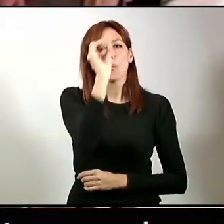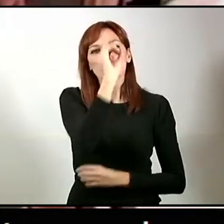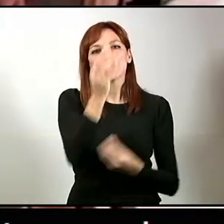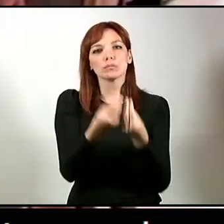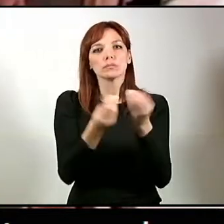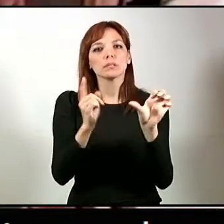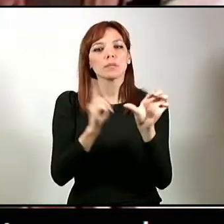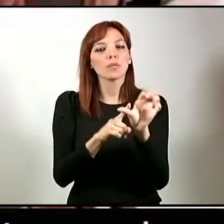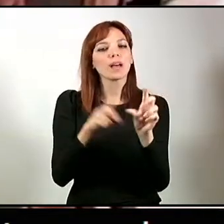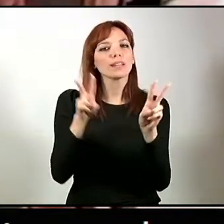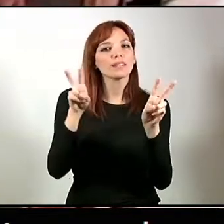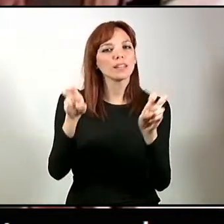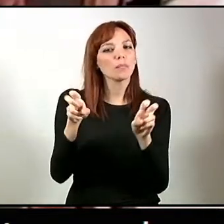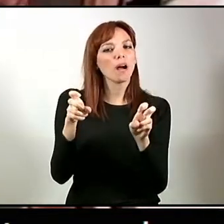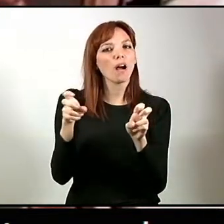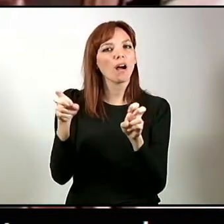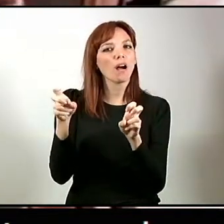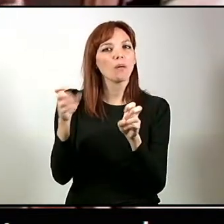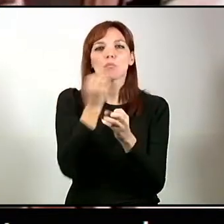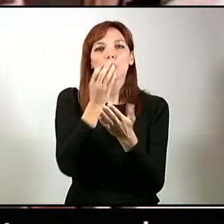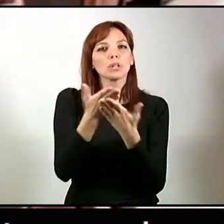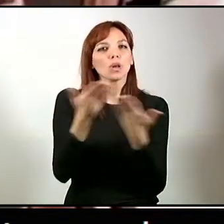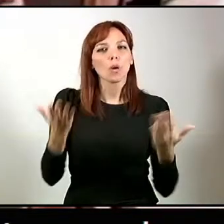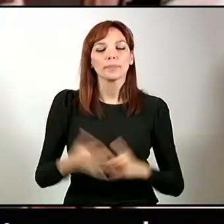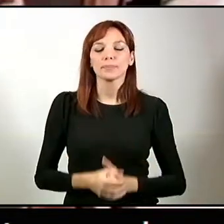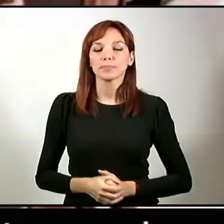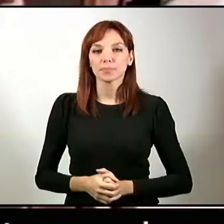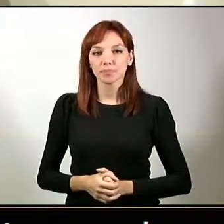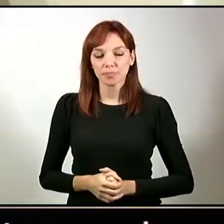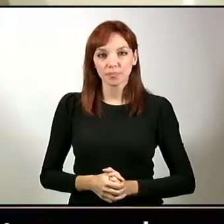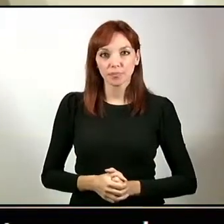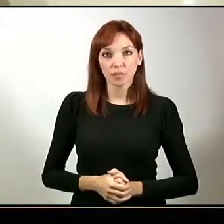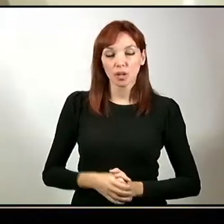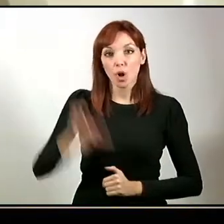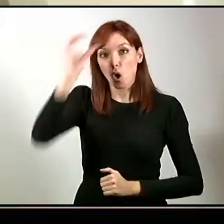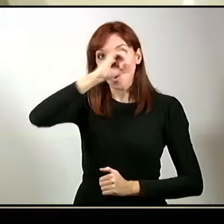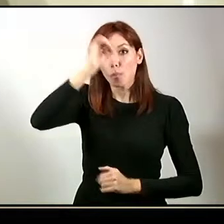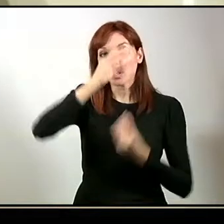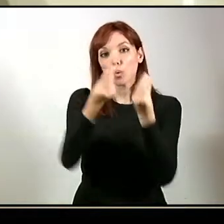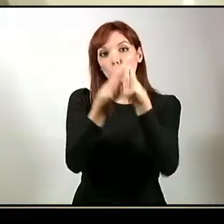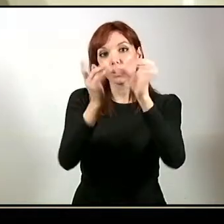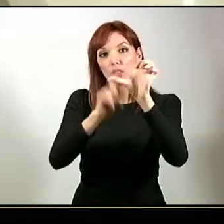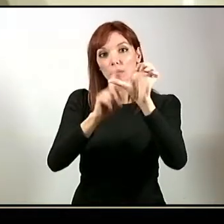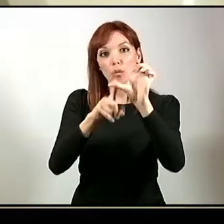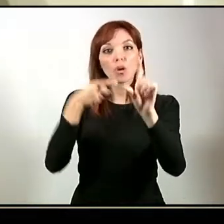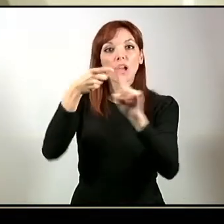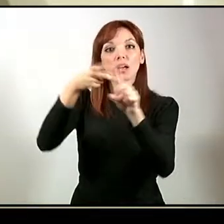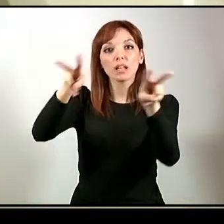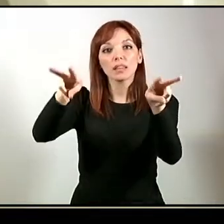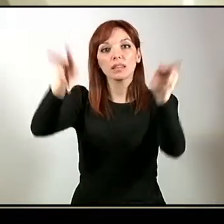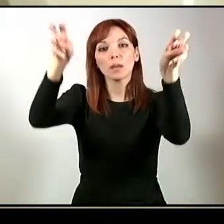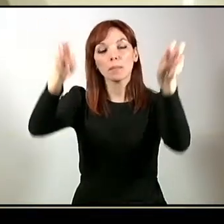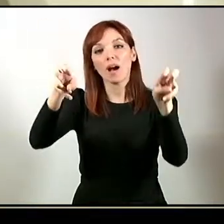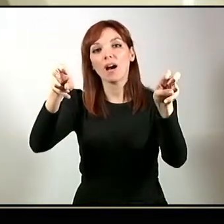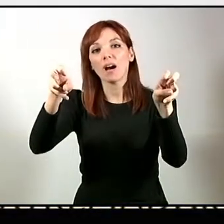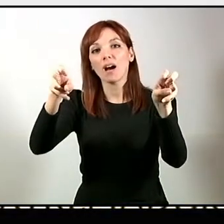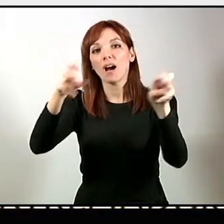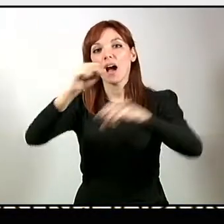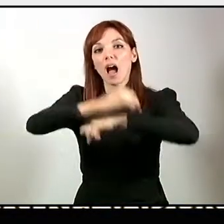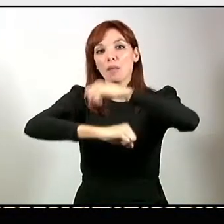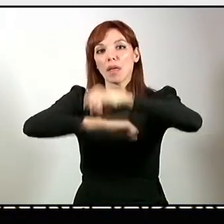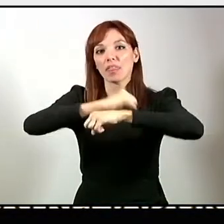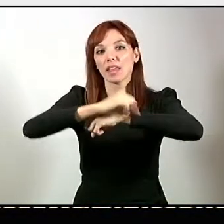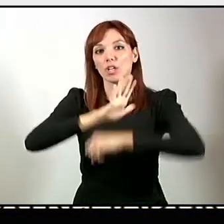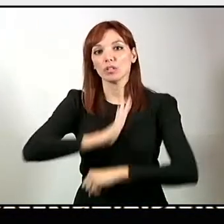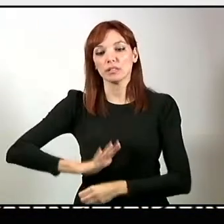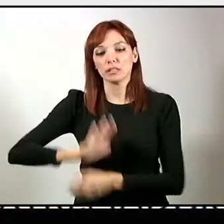tienen con respecto a esta posición. La posición inicial de la Junta de Extremadura con respecto al almacenamiento